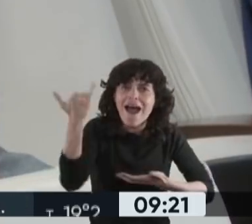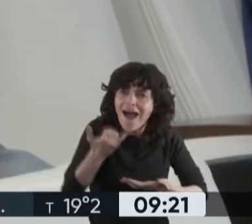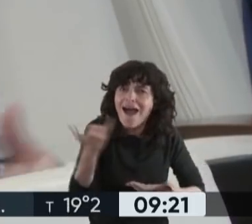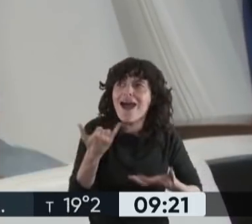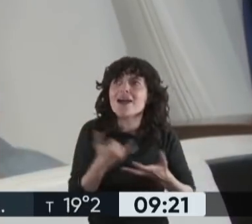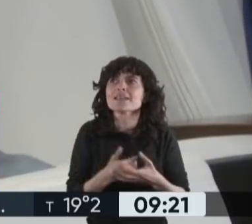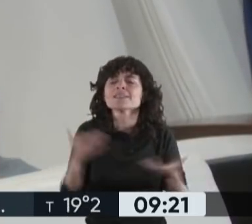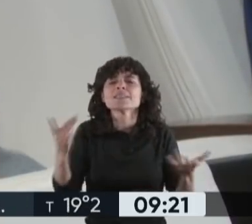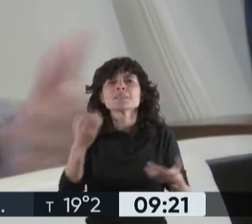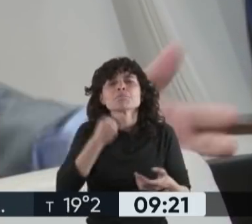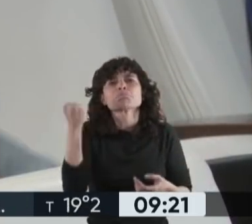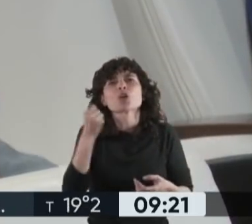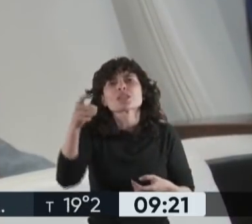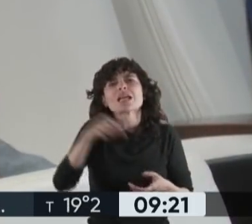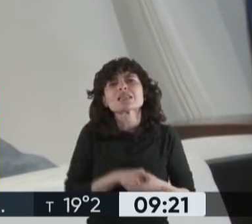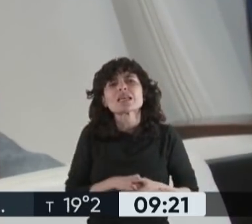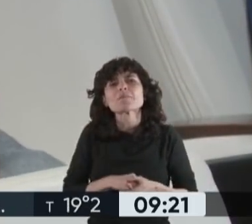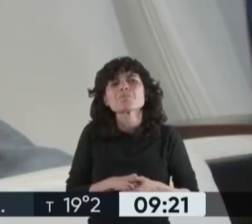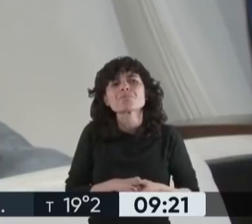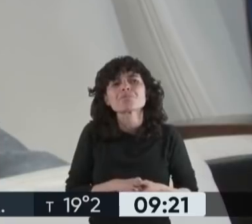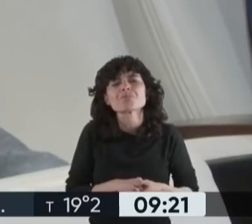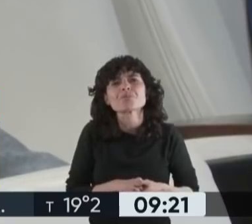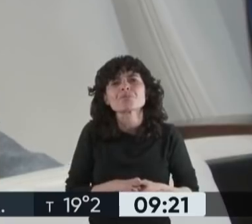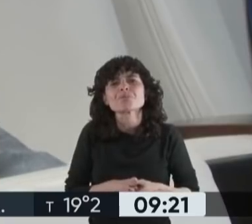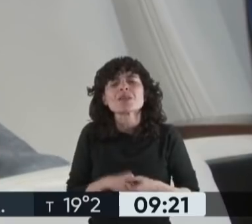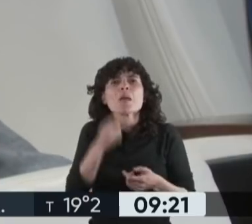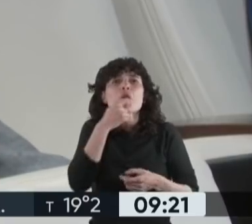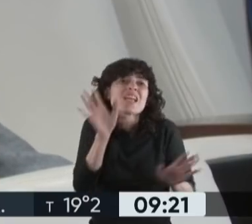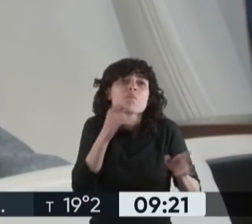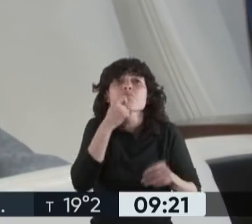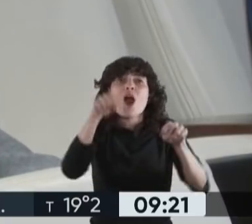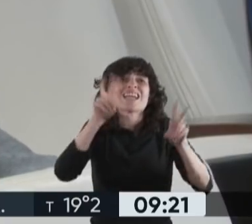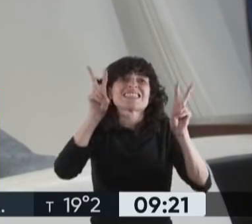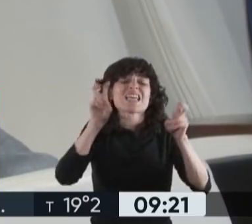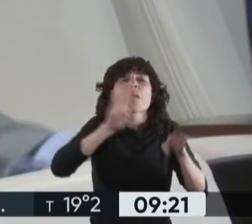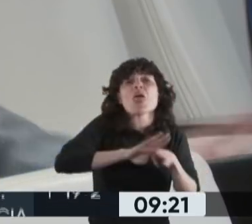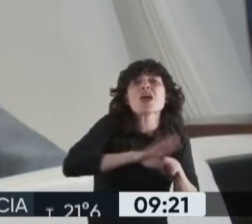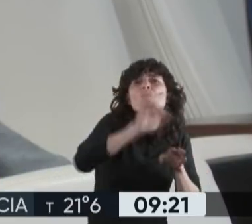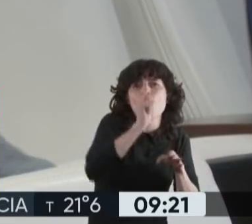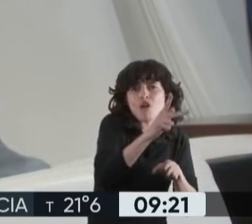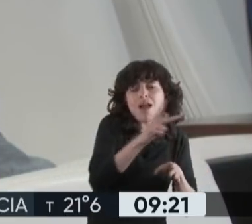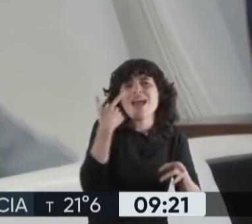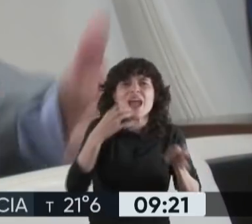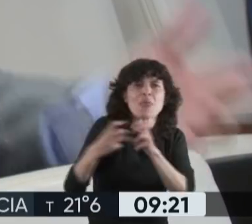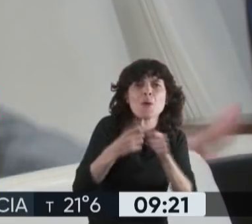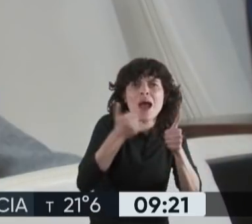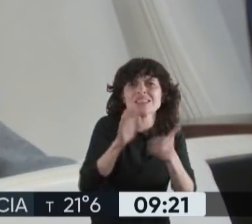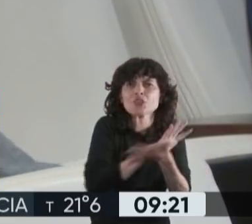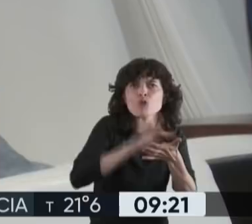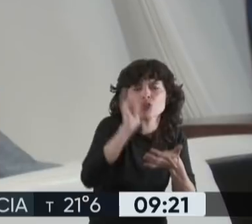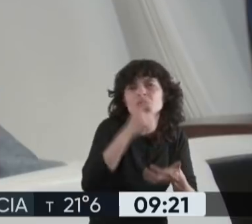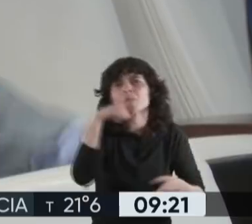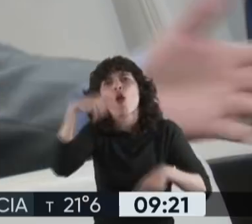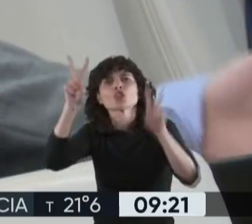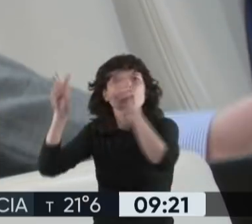magnitud de diálogo con la oposición en otros temas de tratamiento casi urgente, porque también tienen fecha de vencimiento, como es el tema